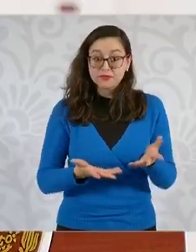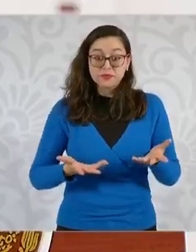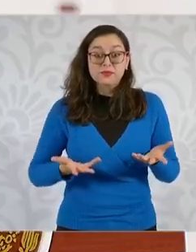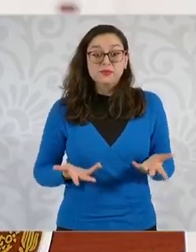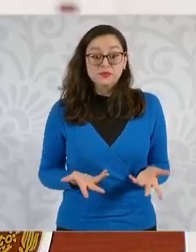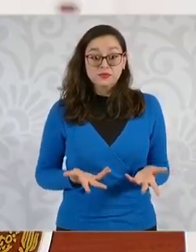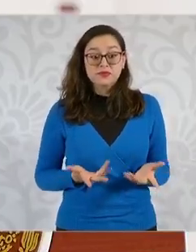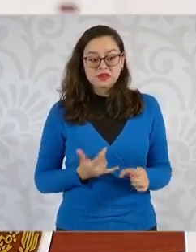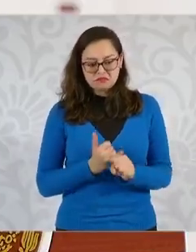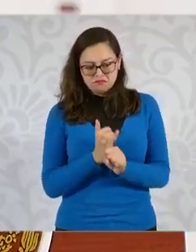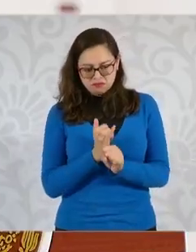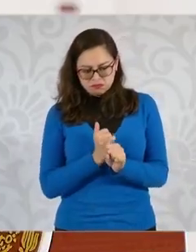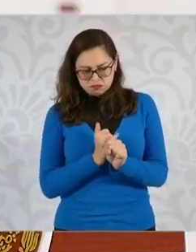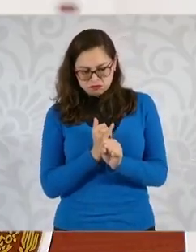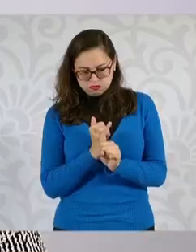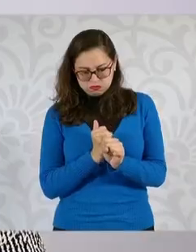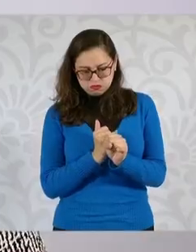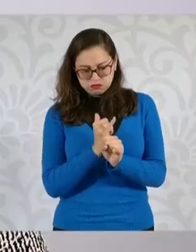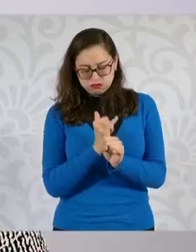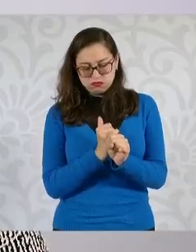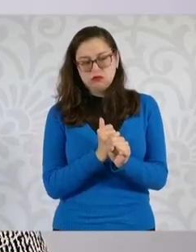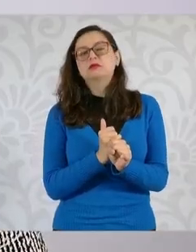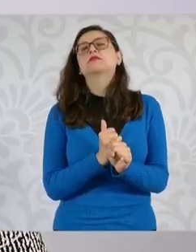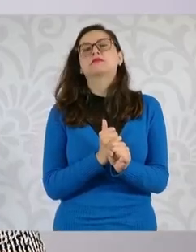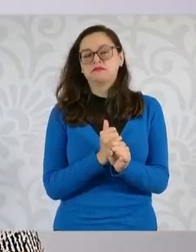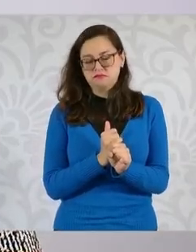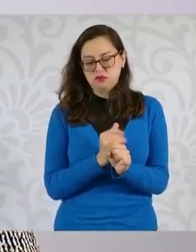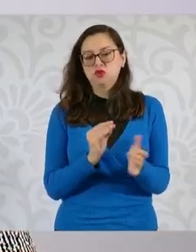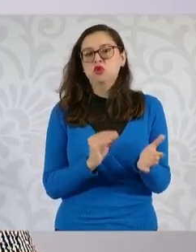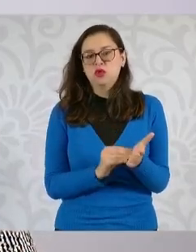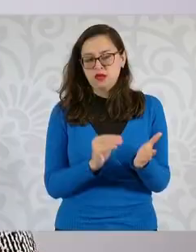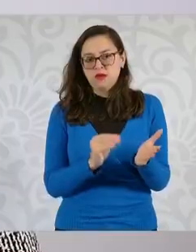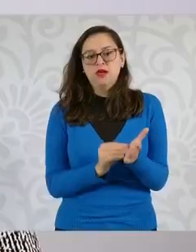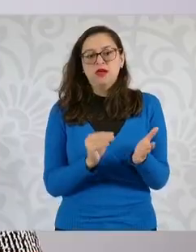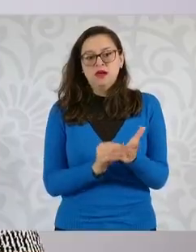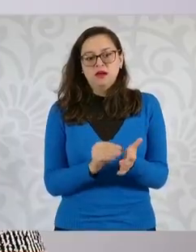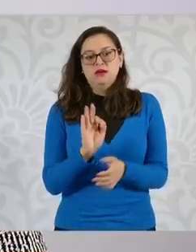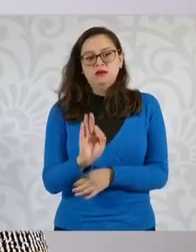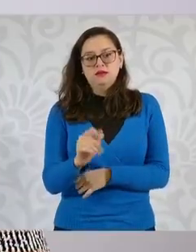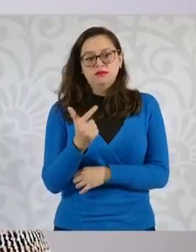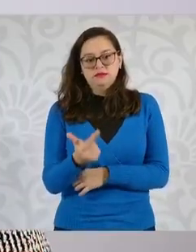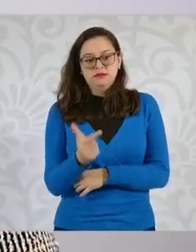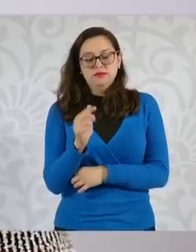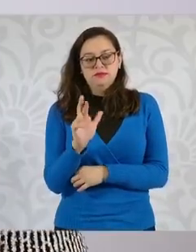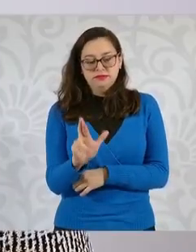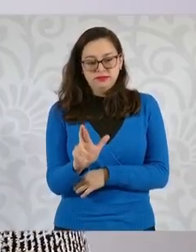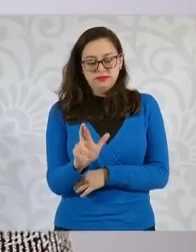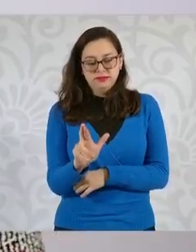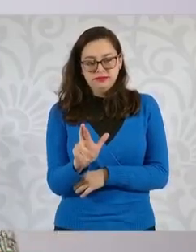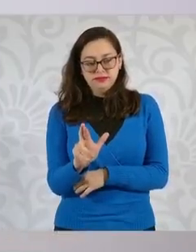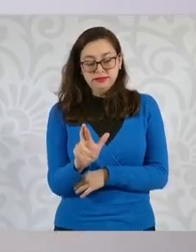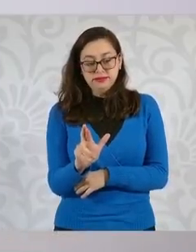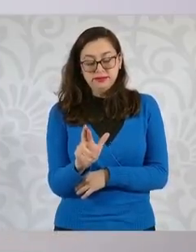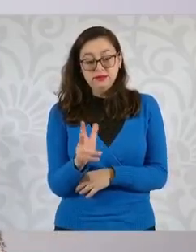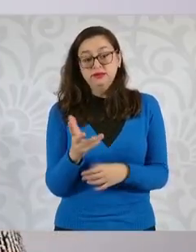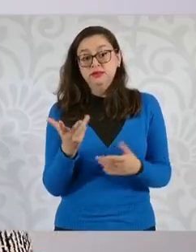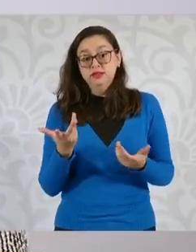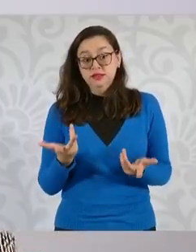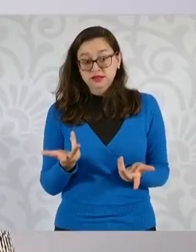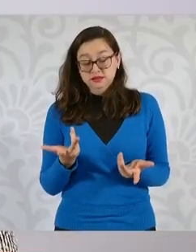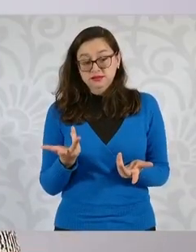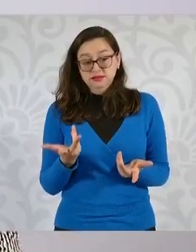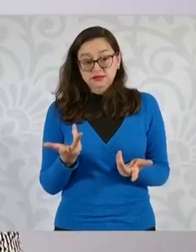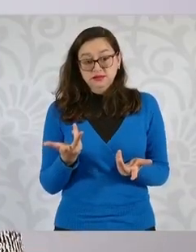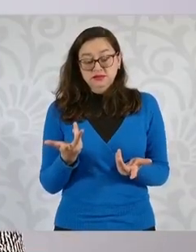investigación también la lleva actualmente la Fiscalía General de la República y se debe a